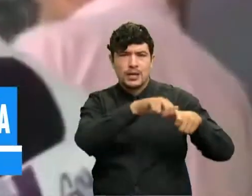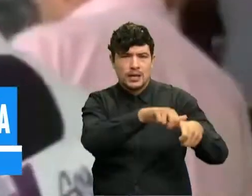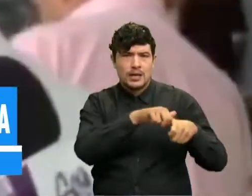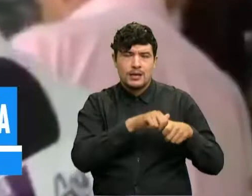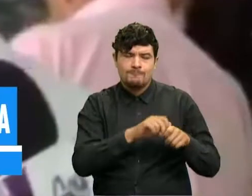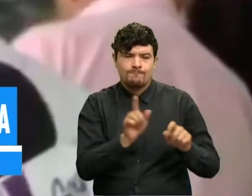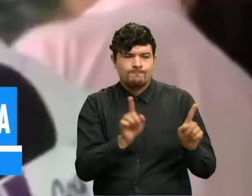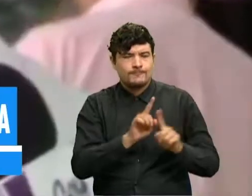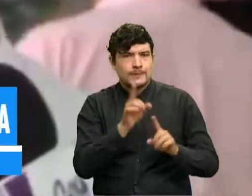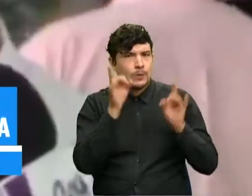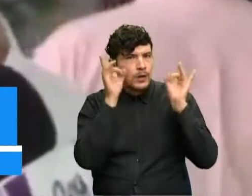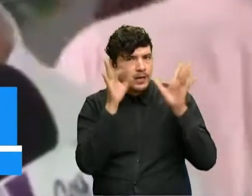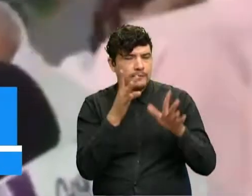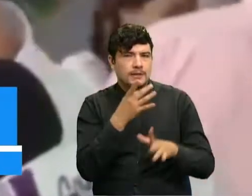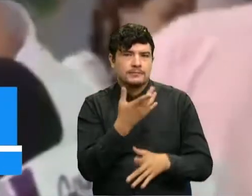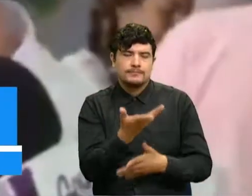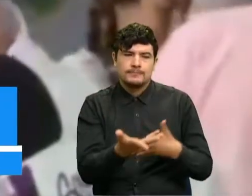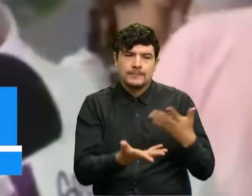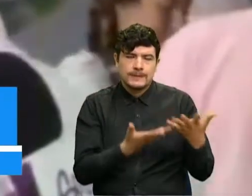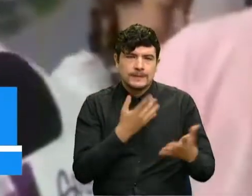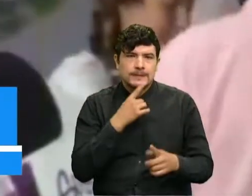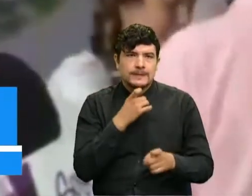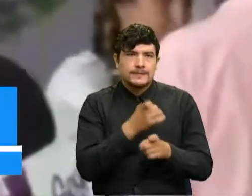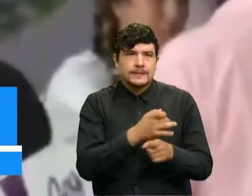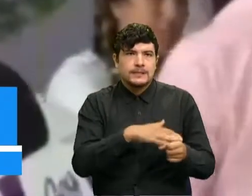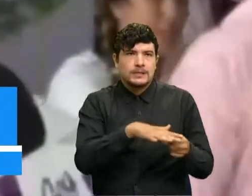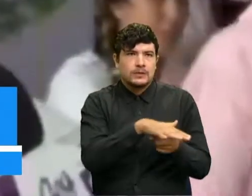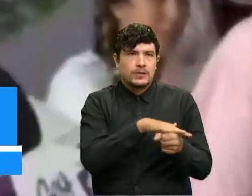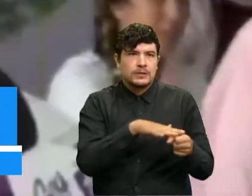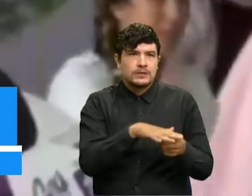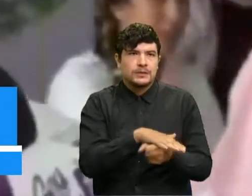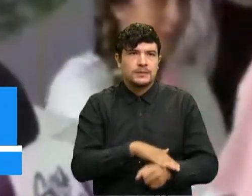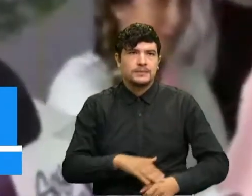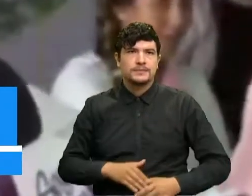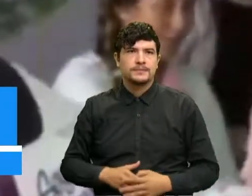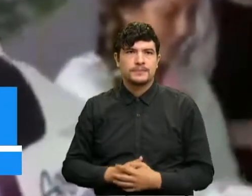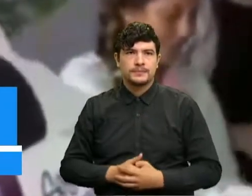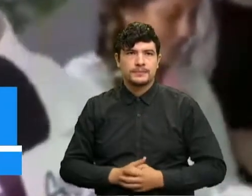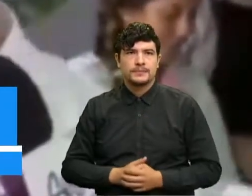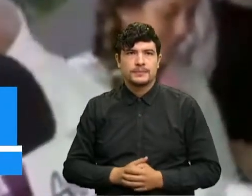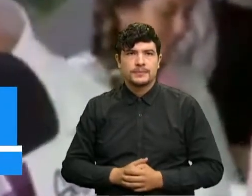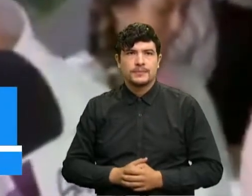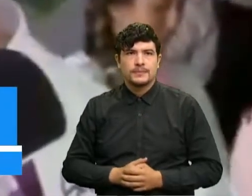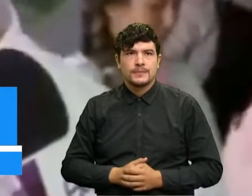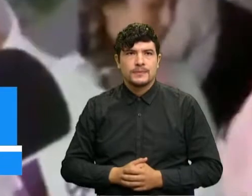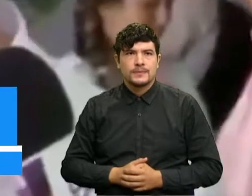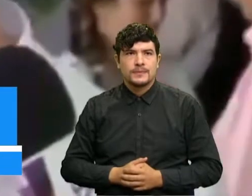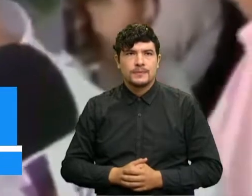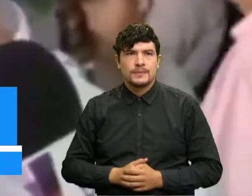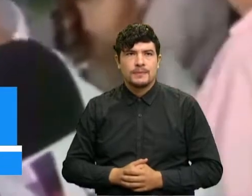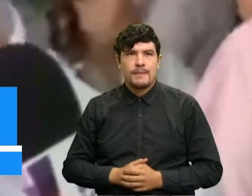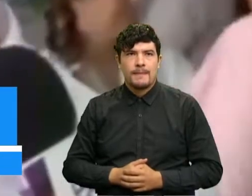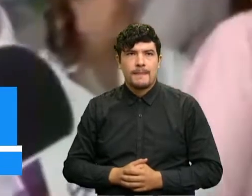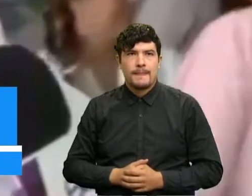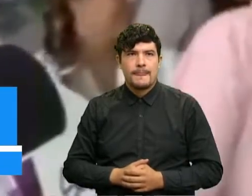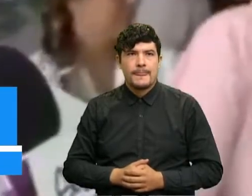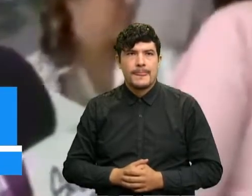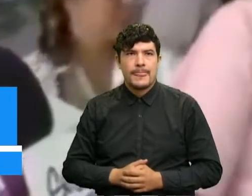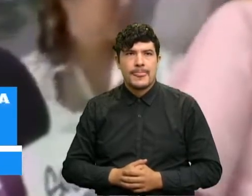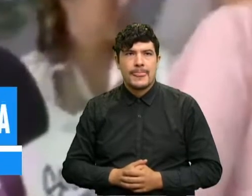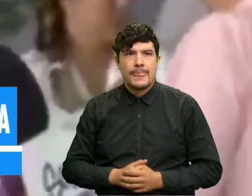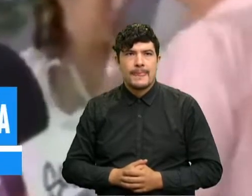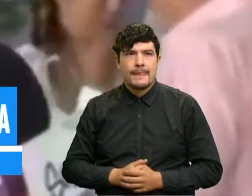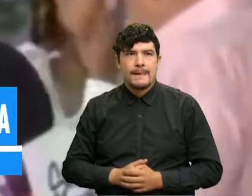nos vamos no vamos a tomar medidas como las que se han tomado en otras ciudades que parten de considerar que todos